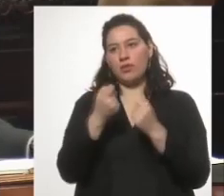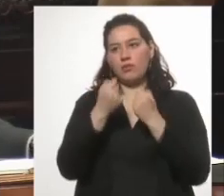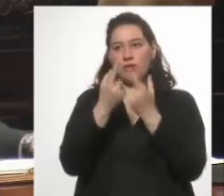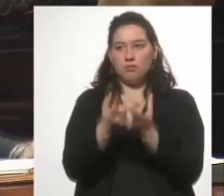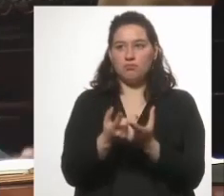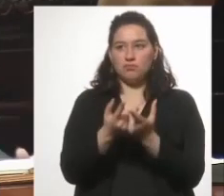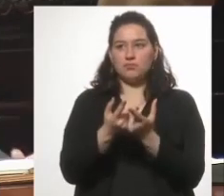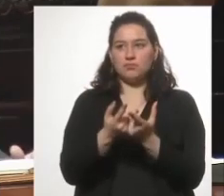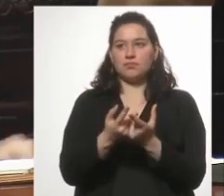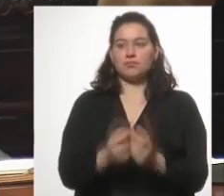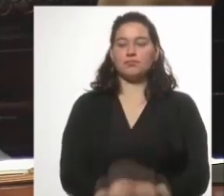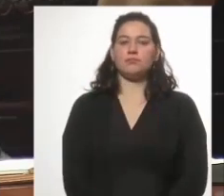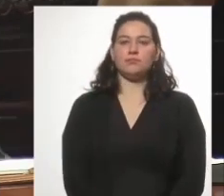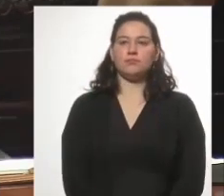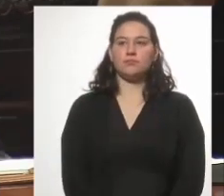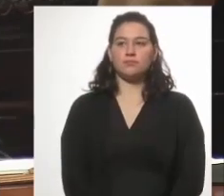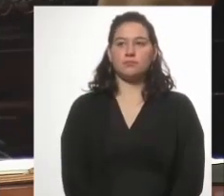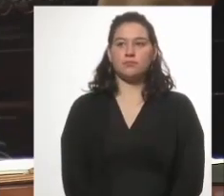gracias, señor senador.